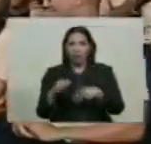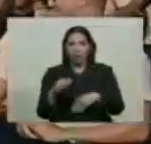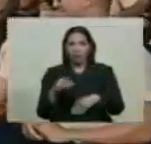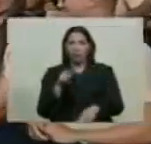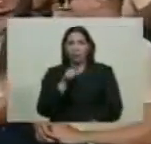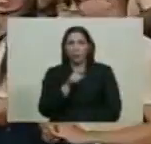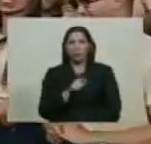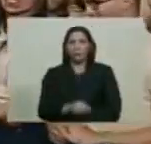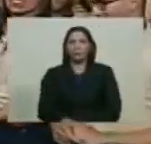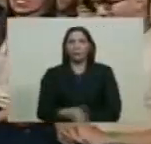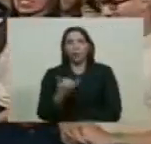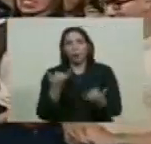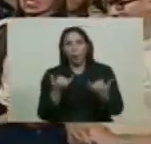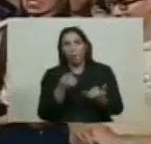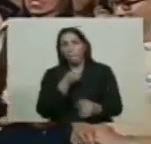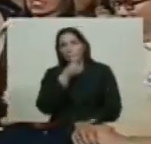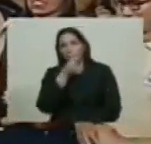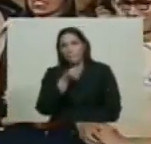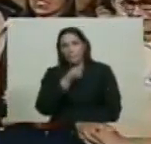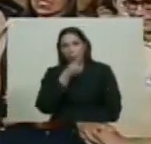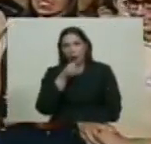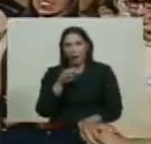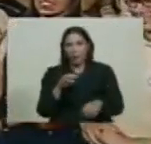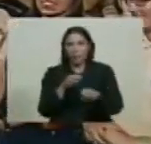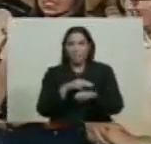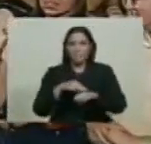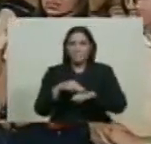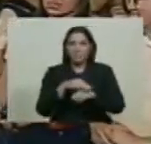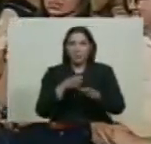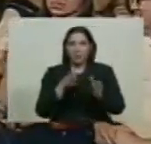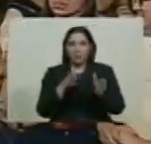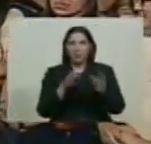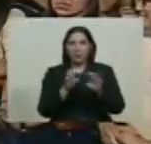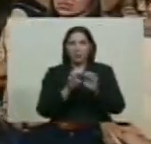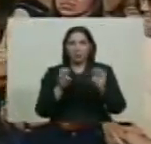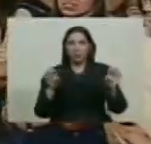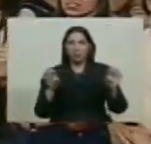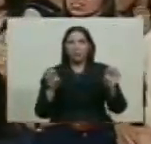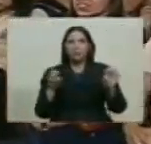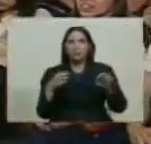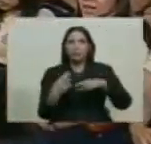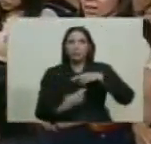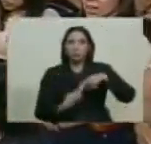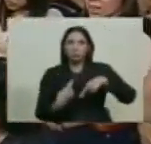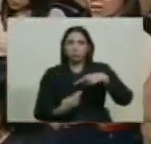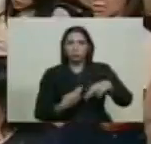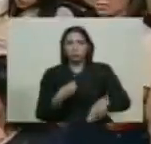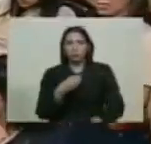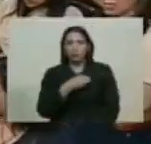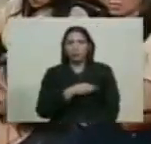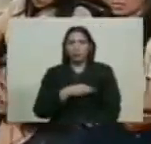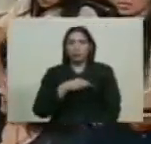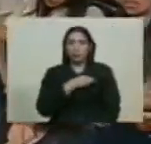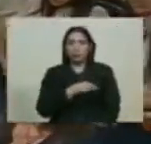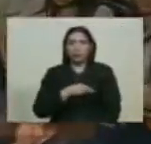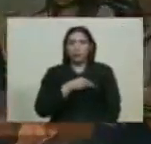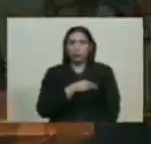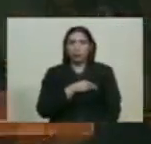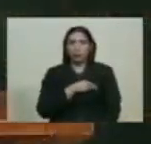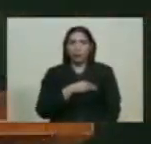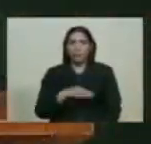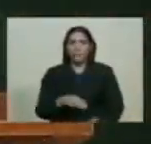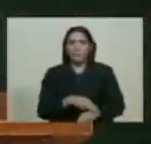Elías Jago Milano, vicepresidente sectorial para el Desarrollo Social y Revolución de las Misiones y ministro del Poder Popular para